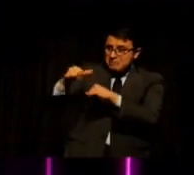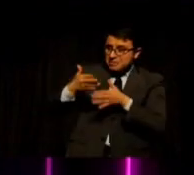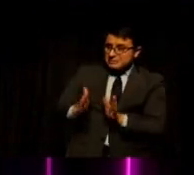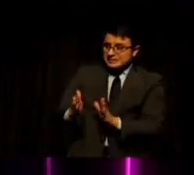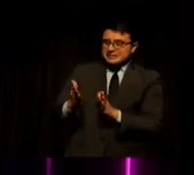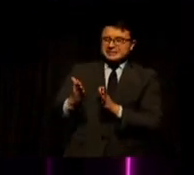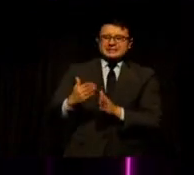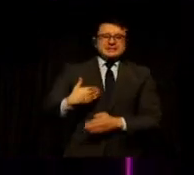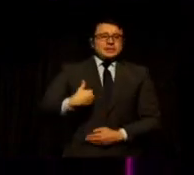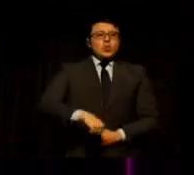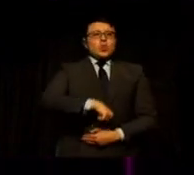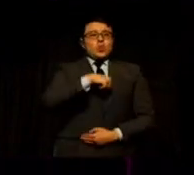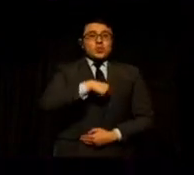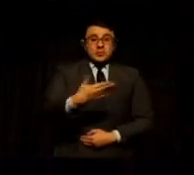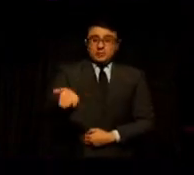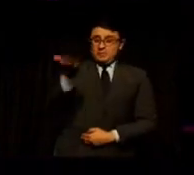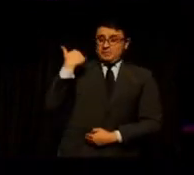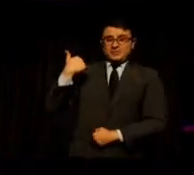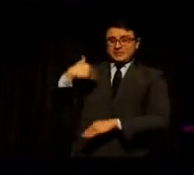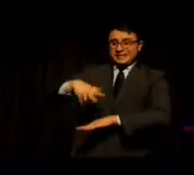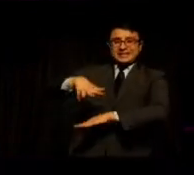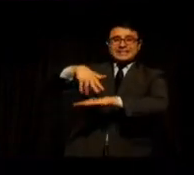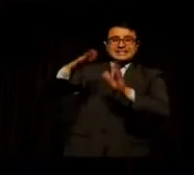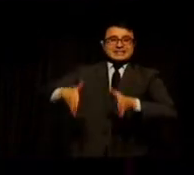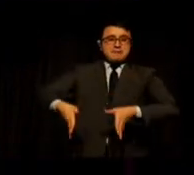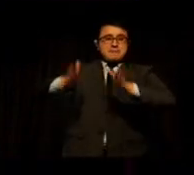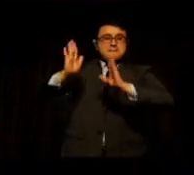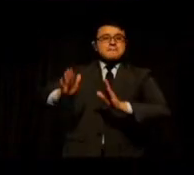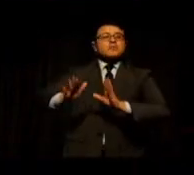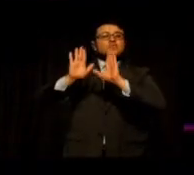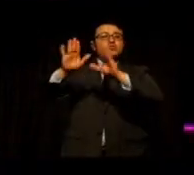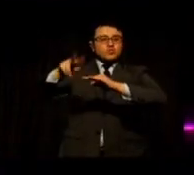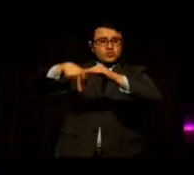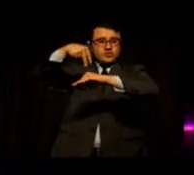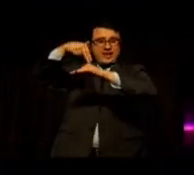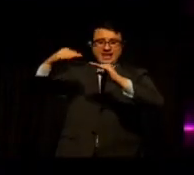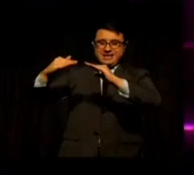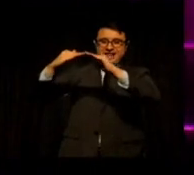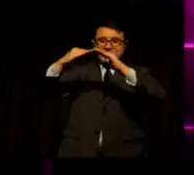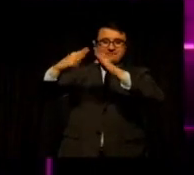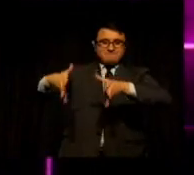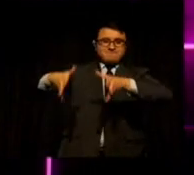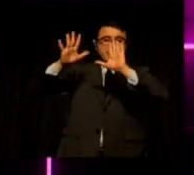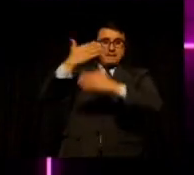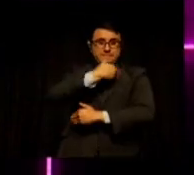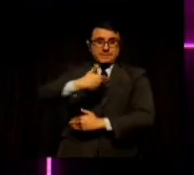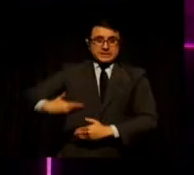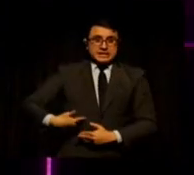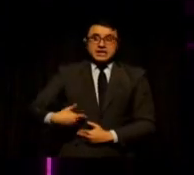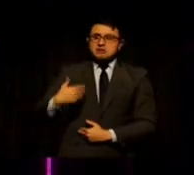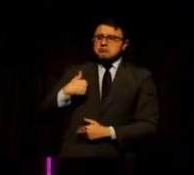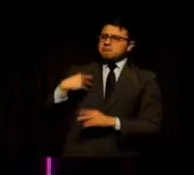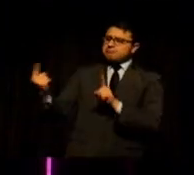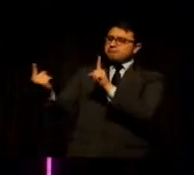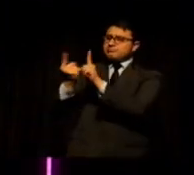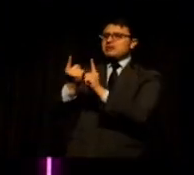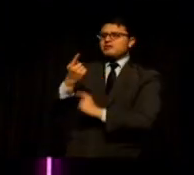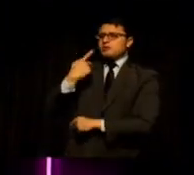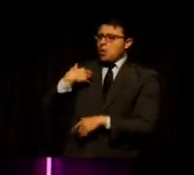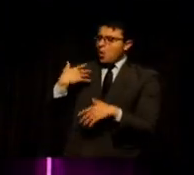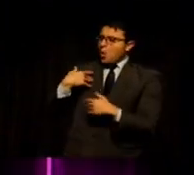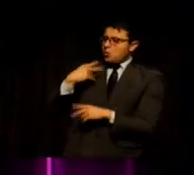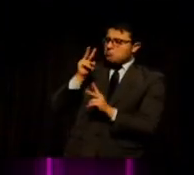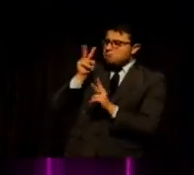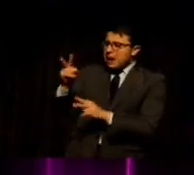reunimos en la casa de nariño lay david no sabes cuánto admiro lo que estaba haciendo en el brasil cuando te vienes para tu tierra a traer